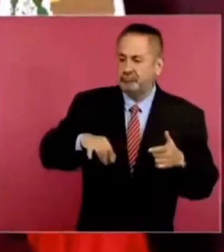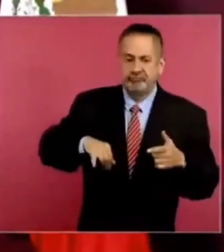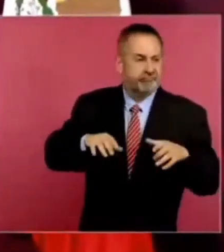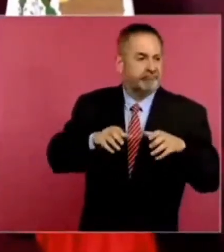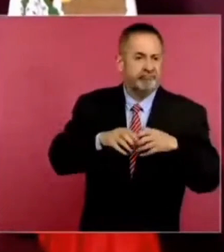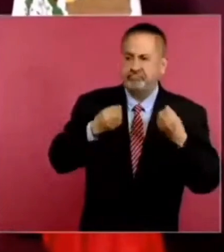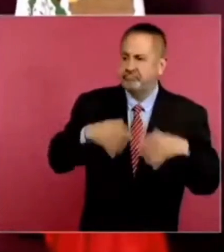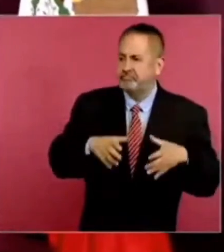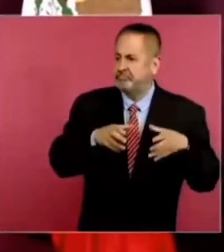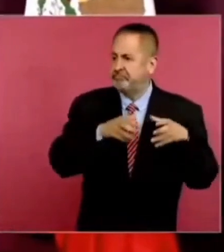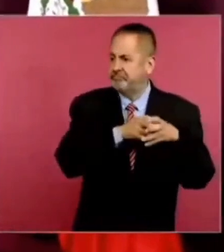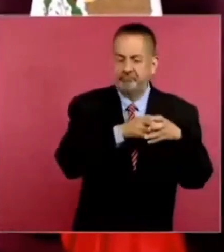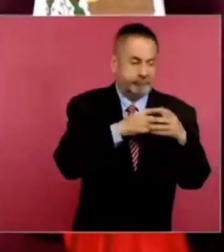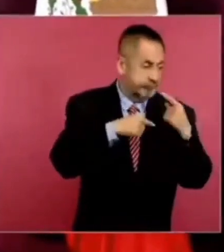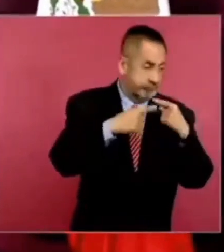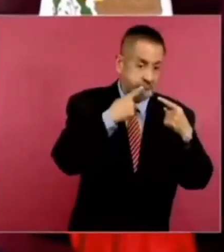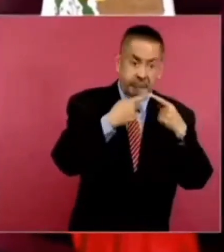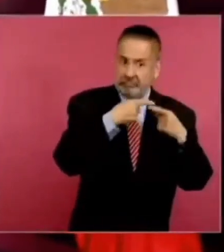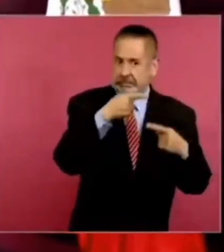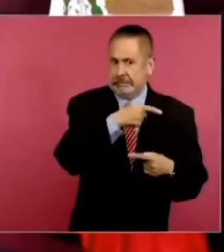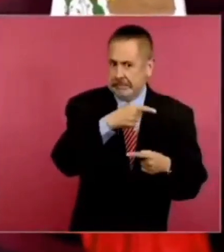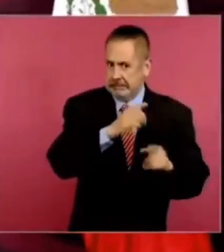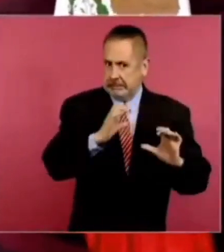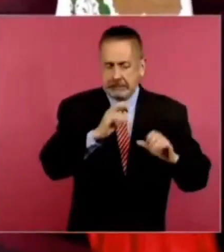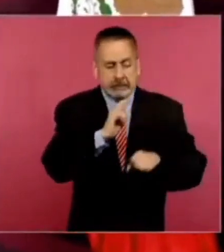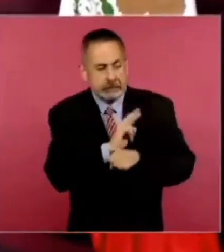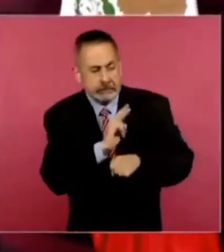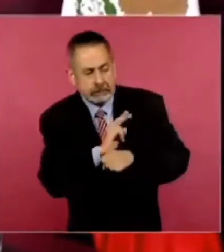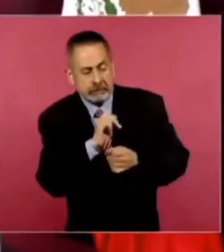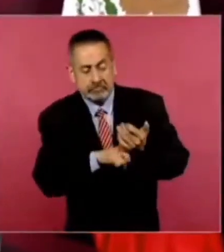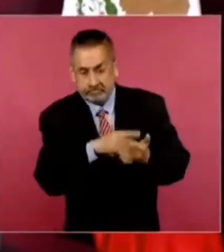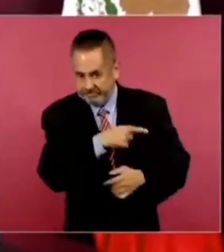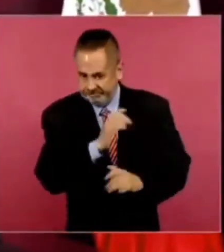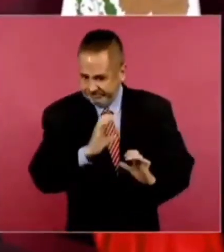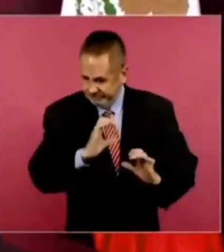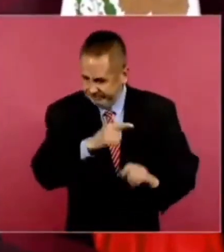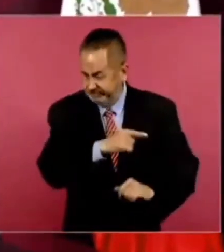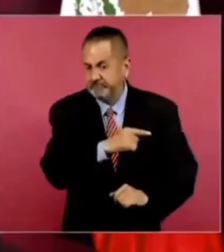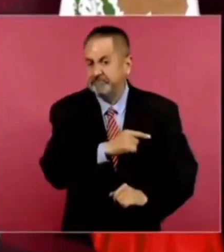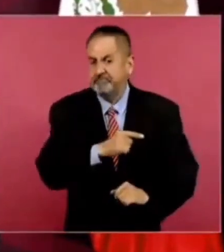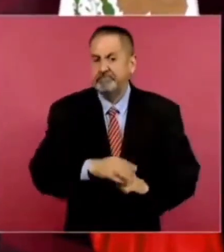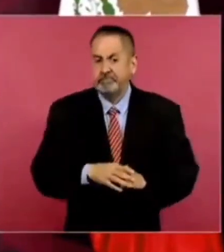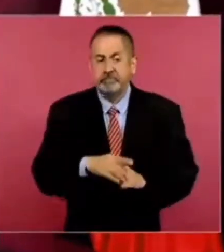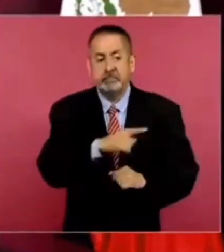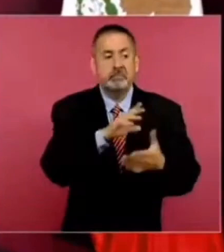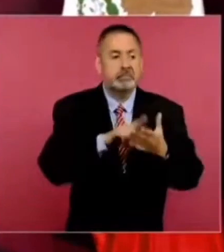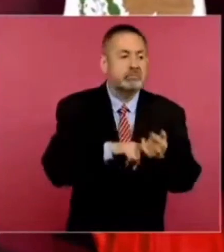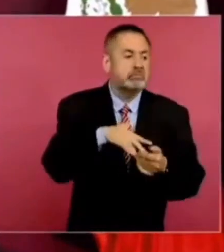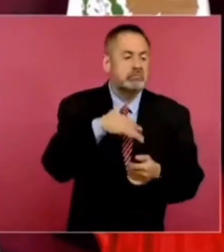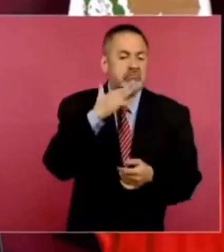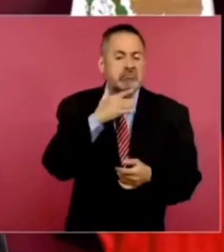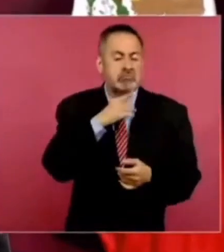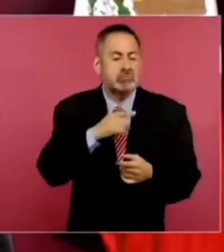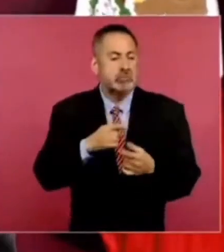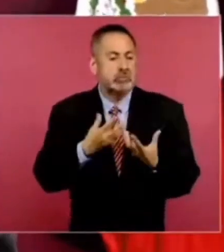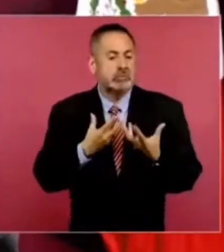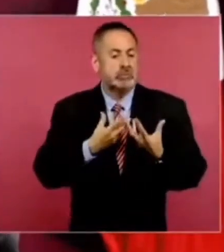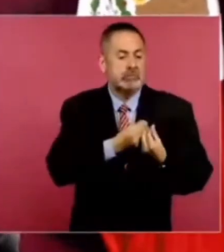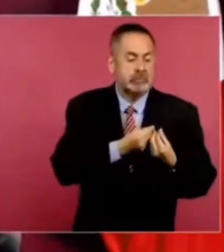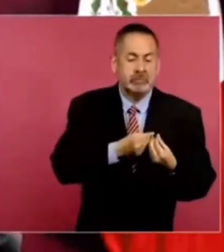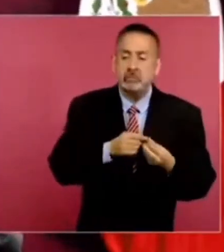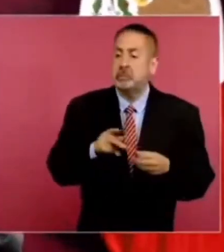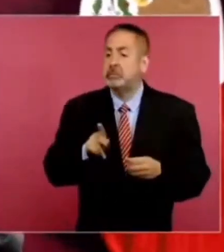creados. La delincuencia, sobre todo en la delincuencia de cuello blanco.